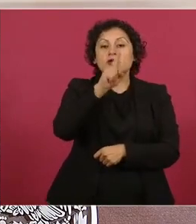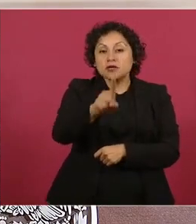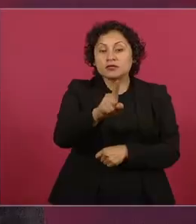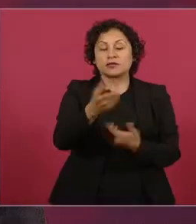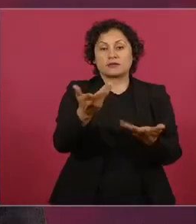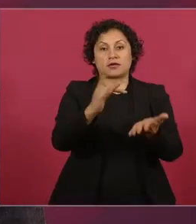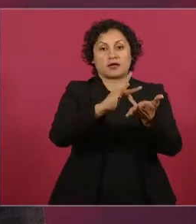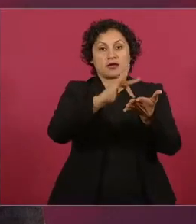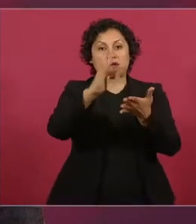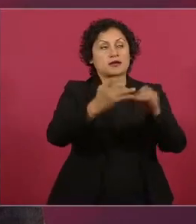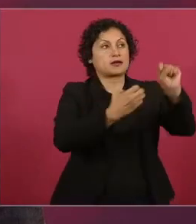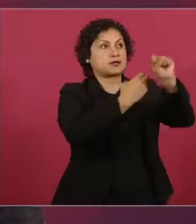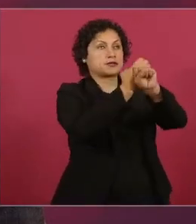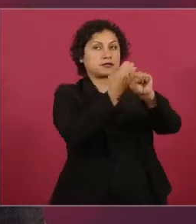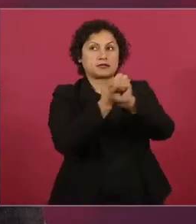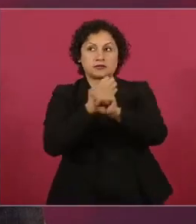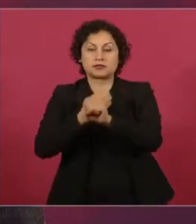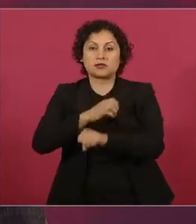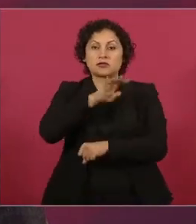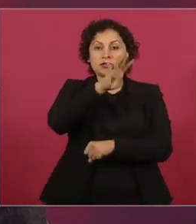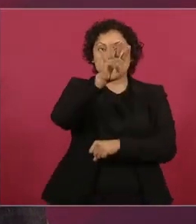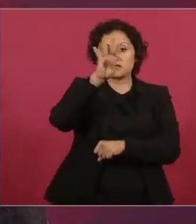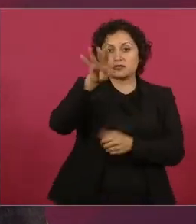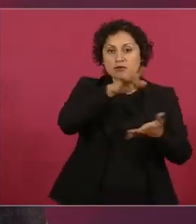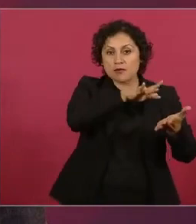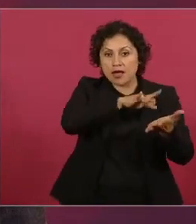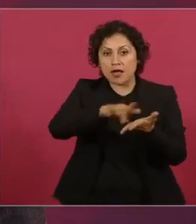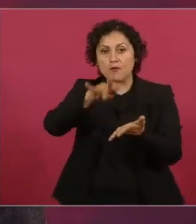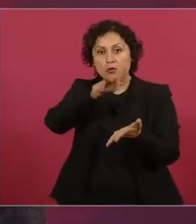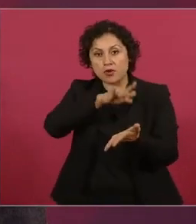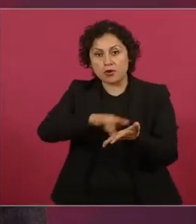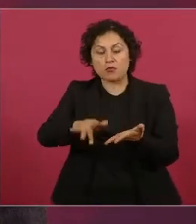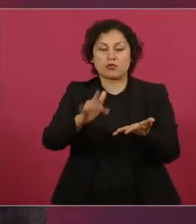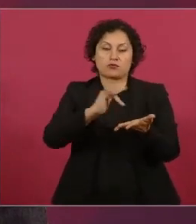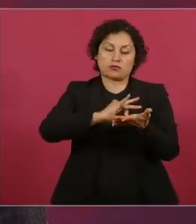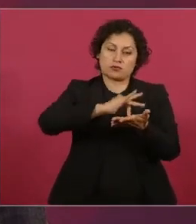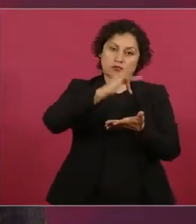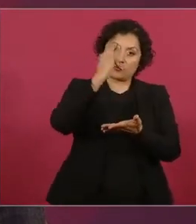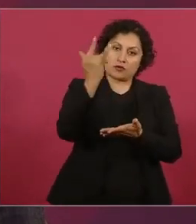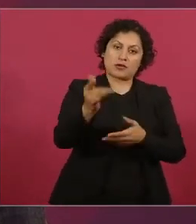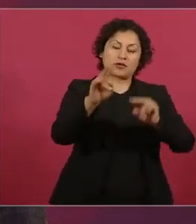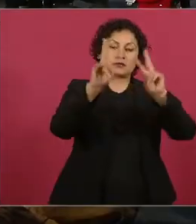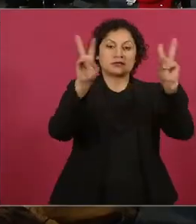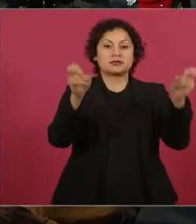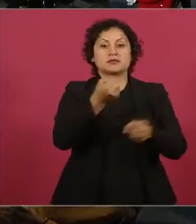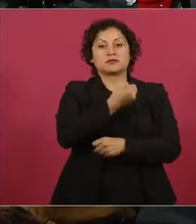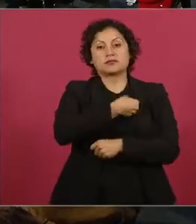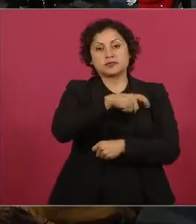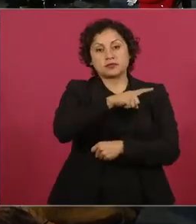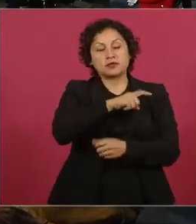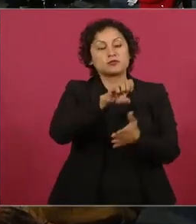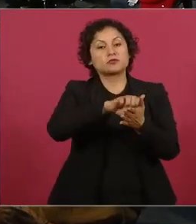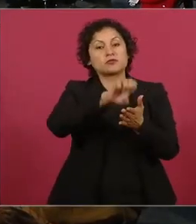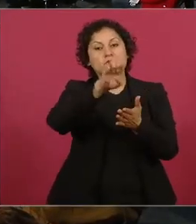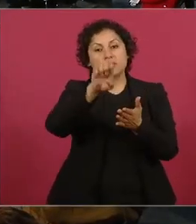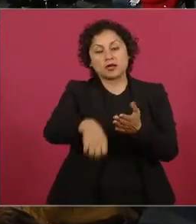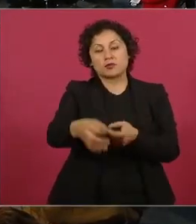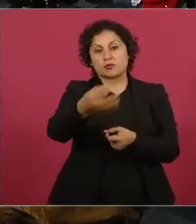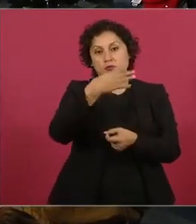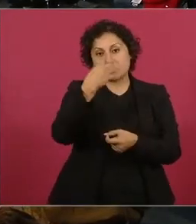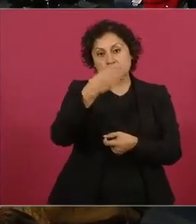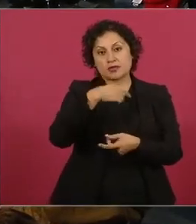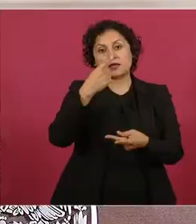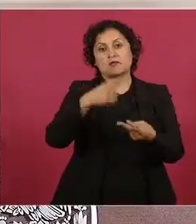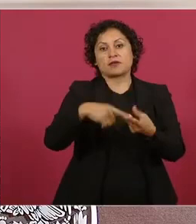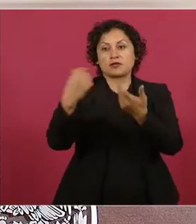estados por su importante apoyo en todo lo que en salud se representa, incluyendo medicamentos,